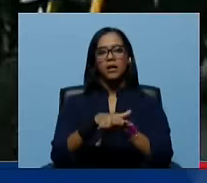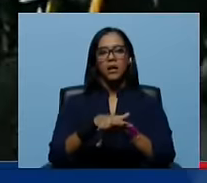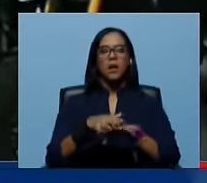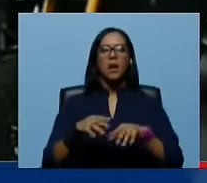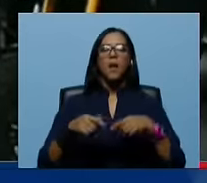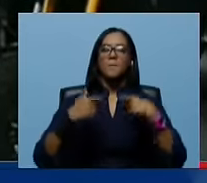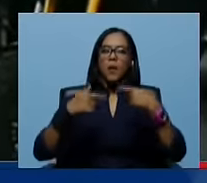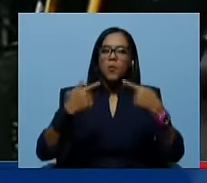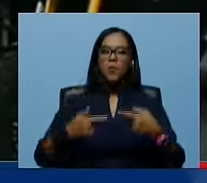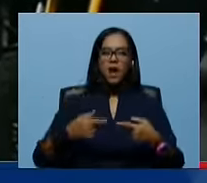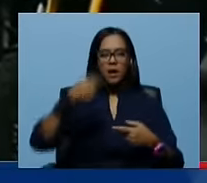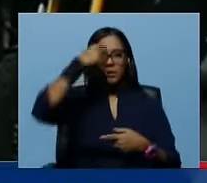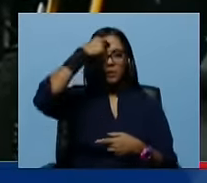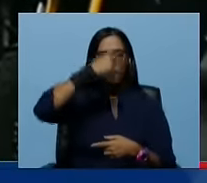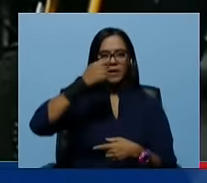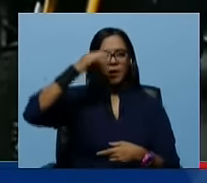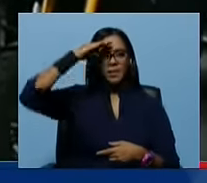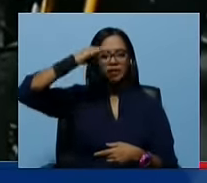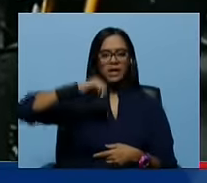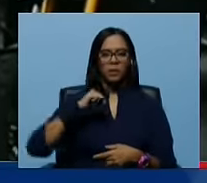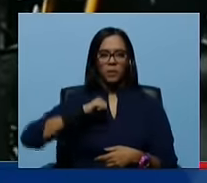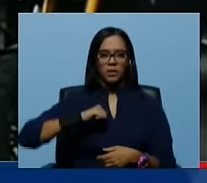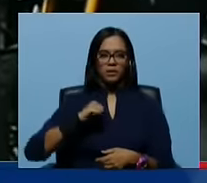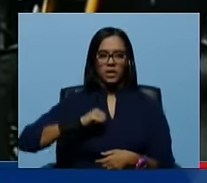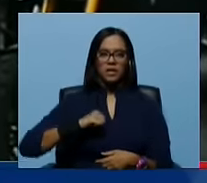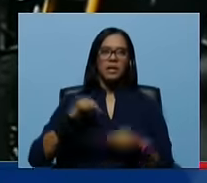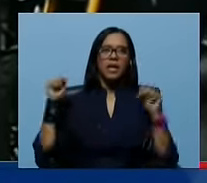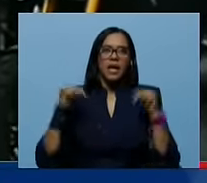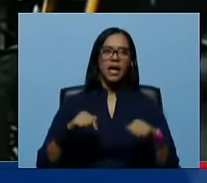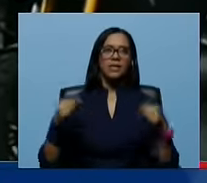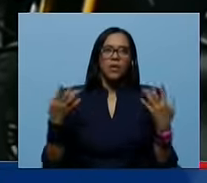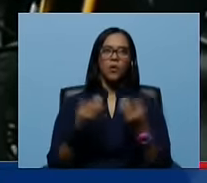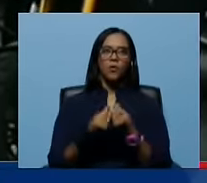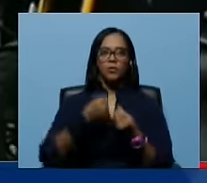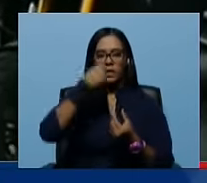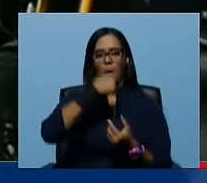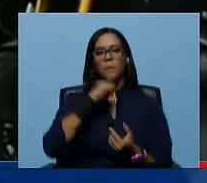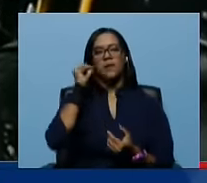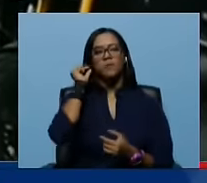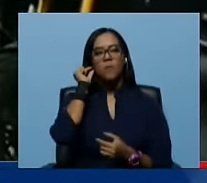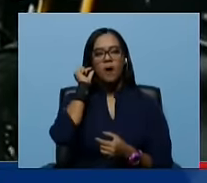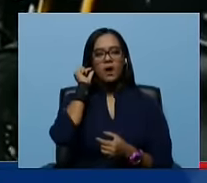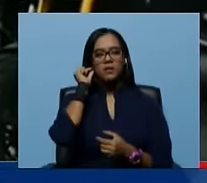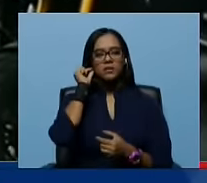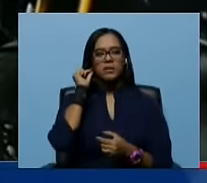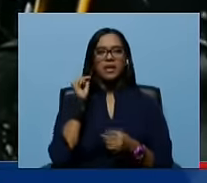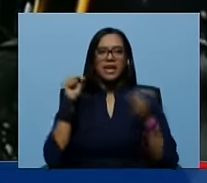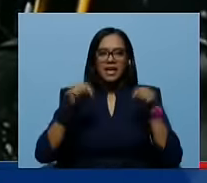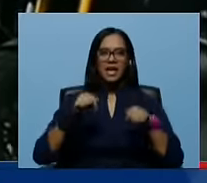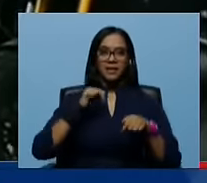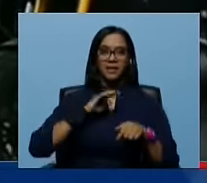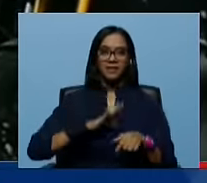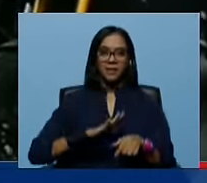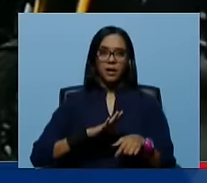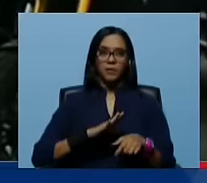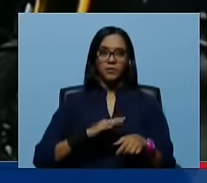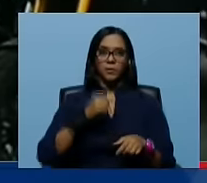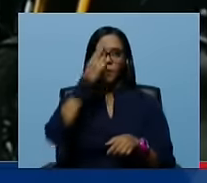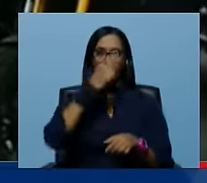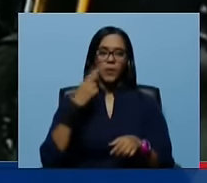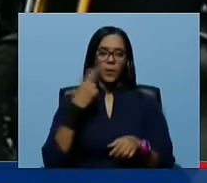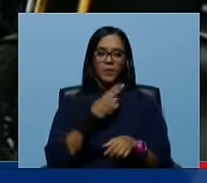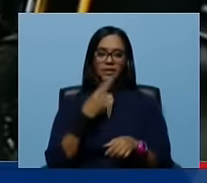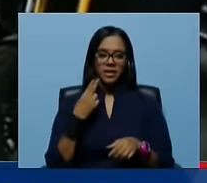popular, militar y policial. Este conjunto de hombres y mujeres que aquí estamos